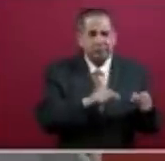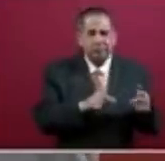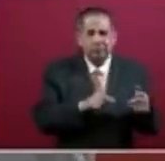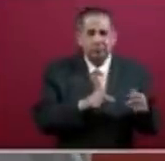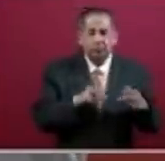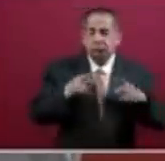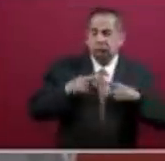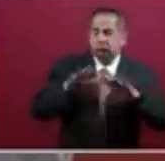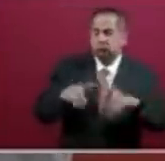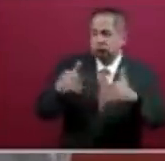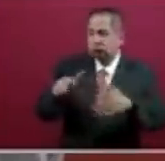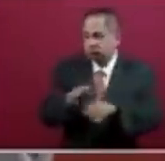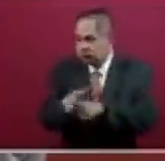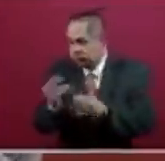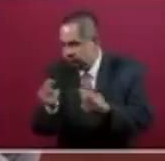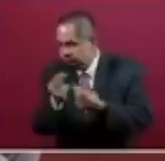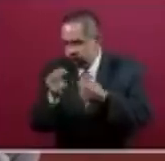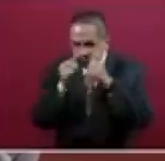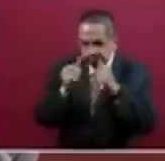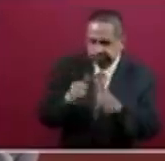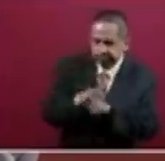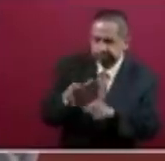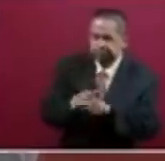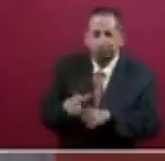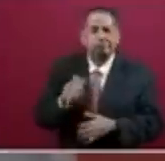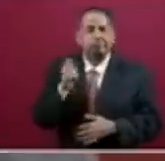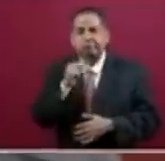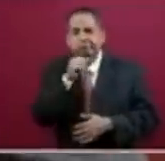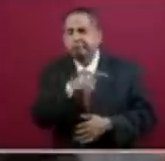al pueblo como